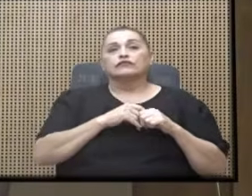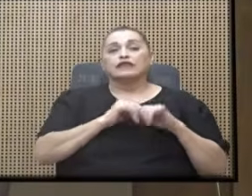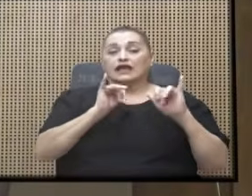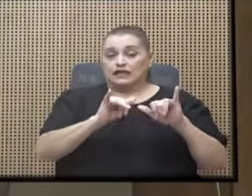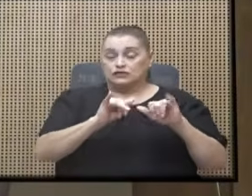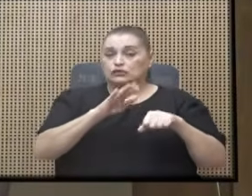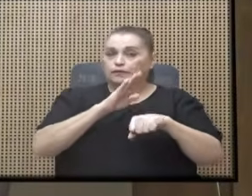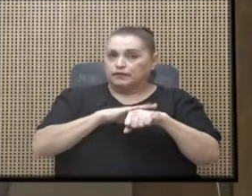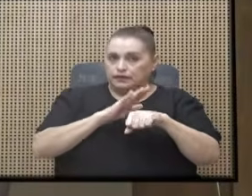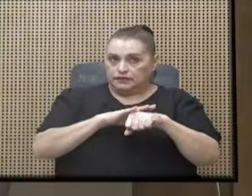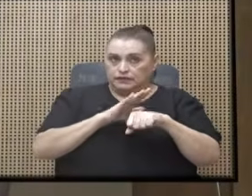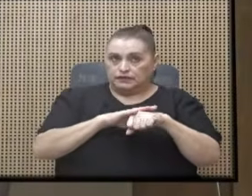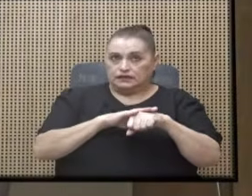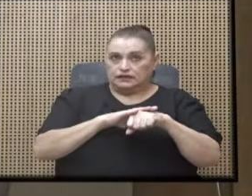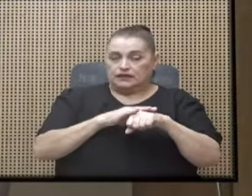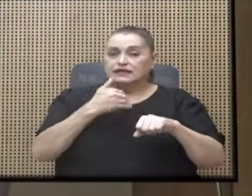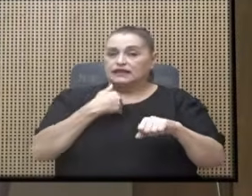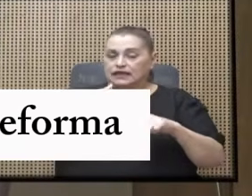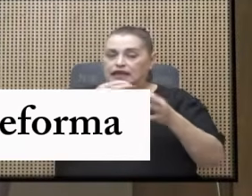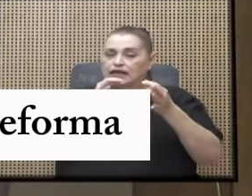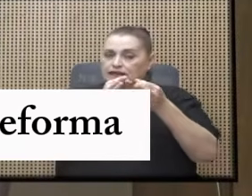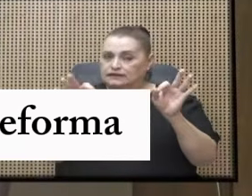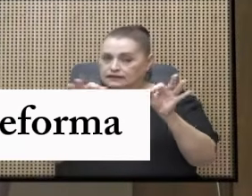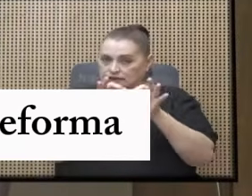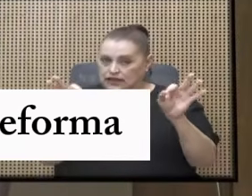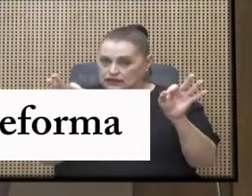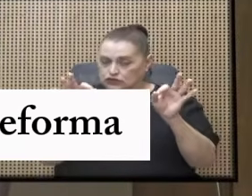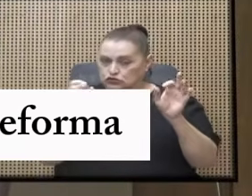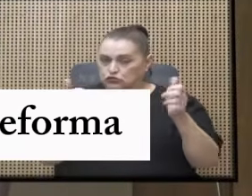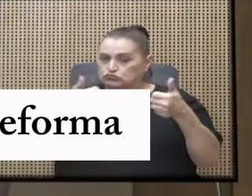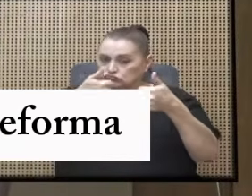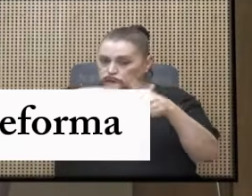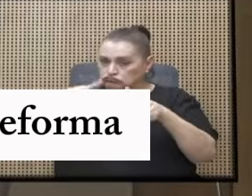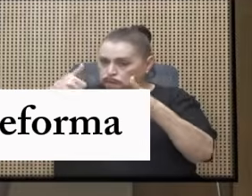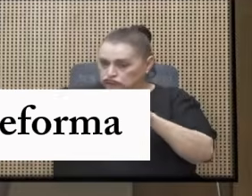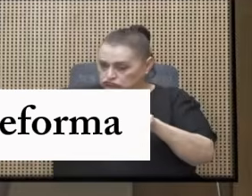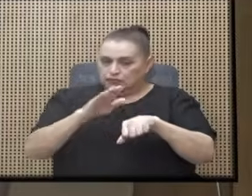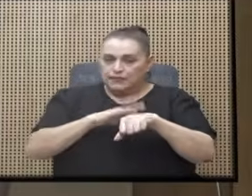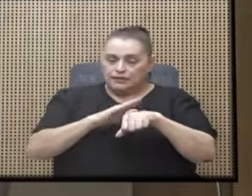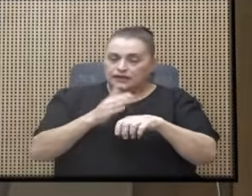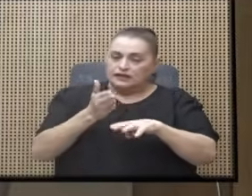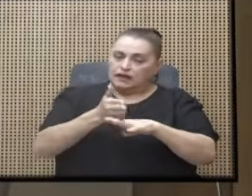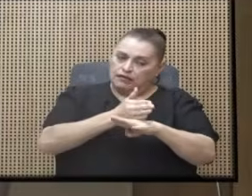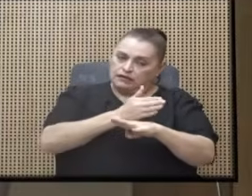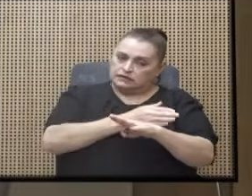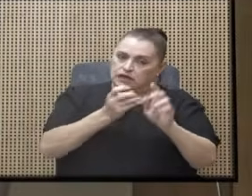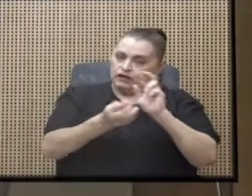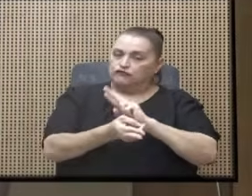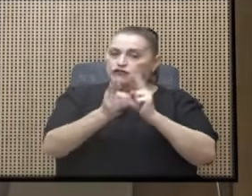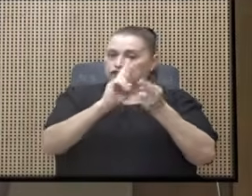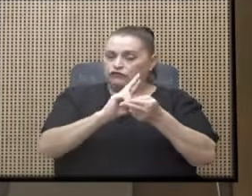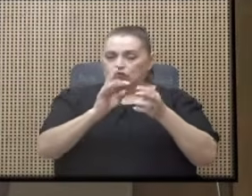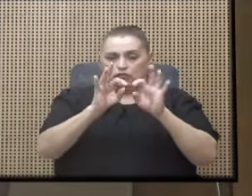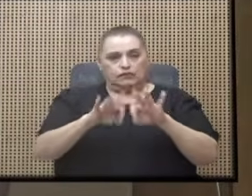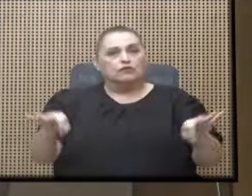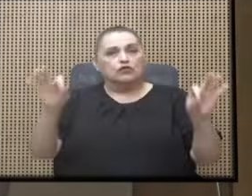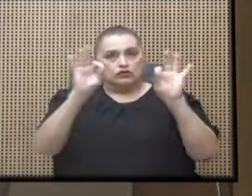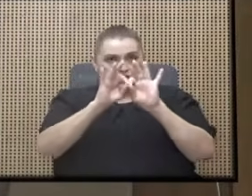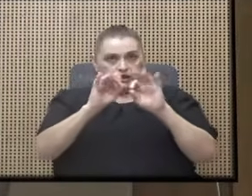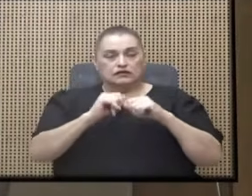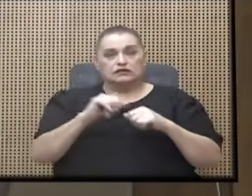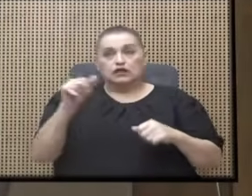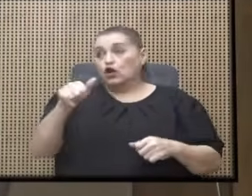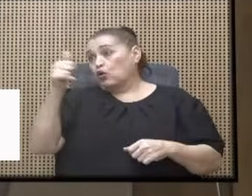ha permitido tener un texto consensuado que permite avanzar con una reforma tan importante. En